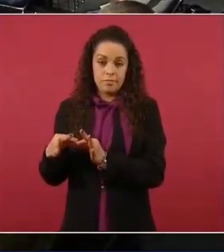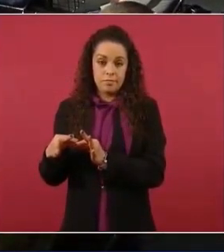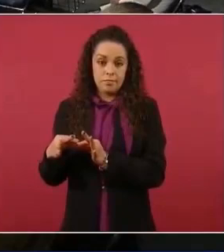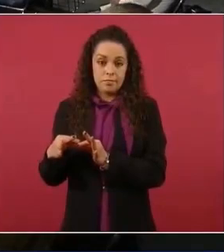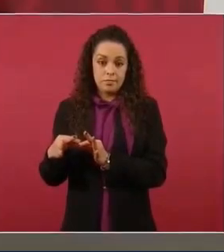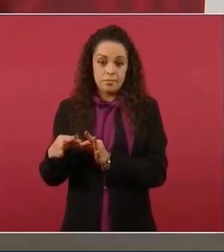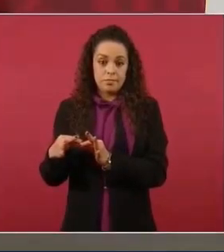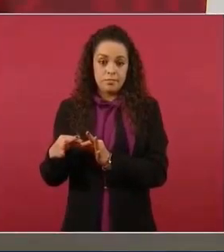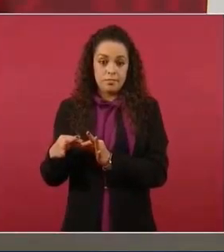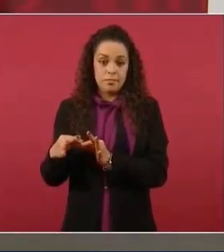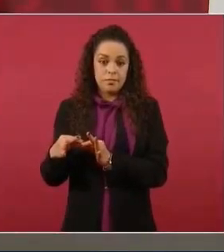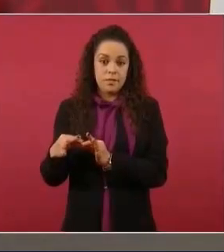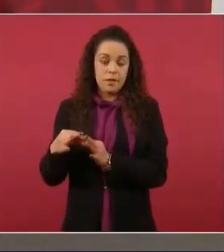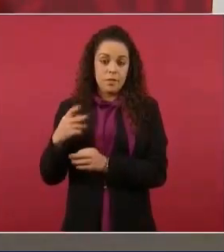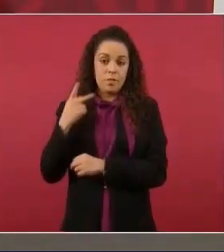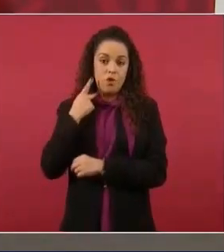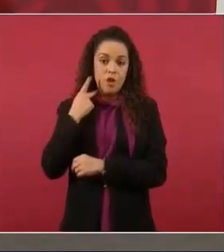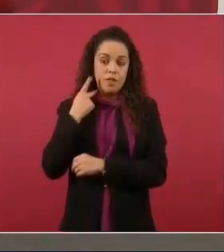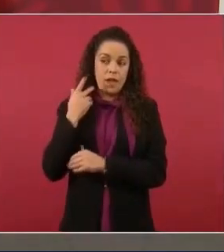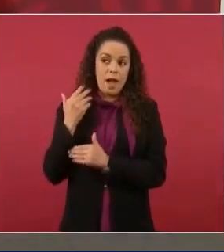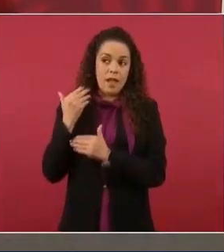de política exterior